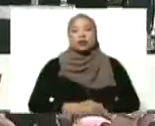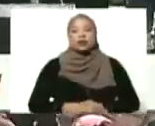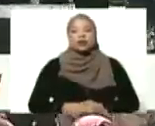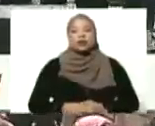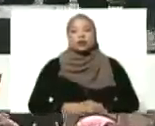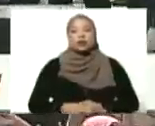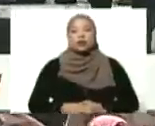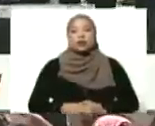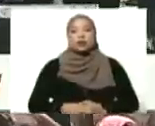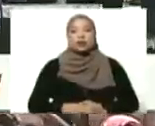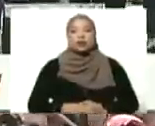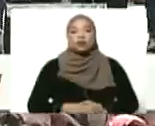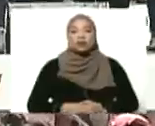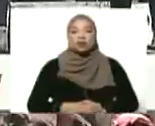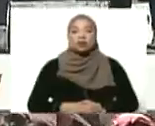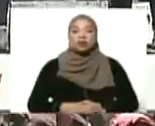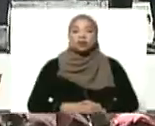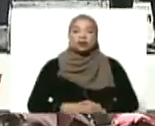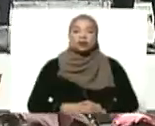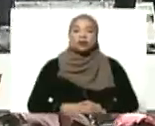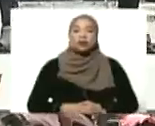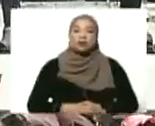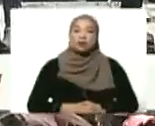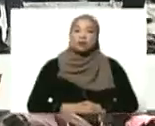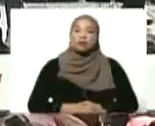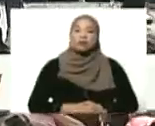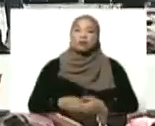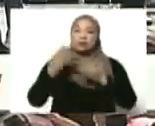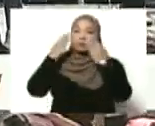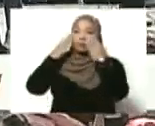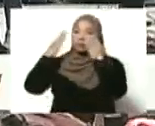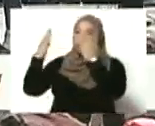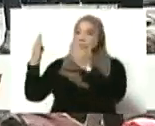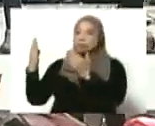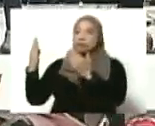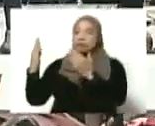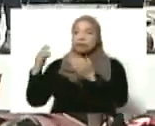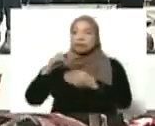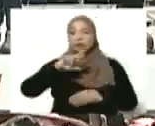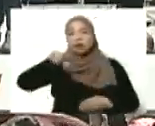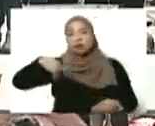Miren, a esto, si esto ustedes ven